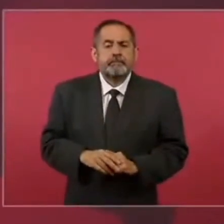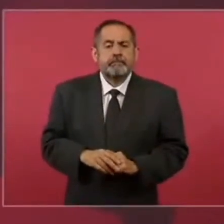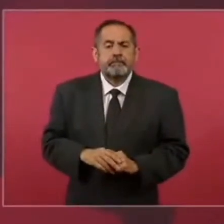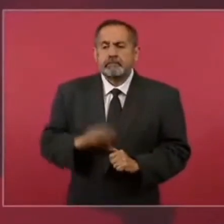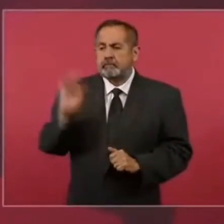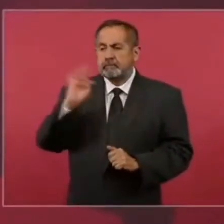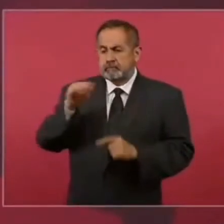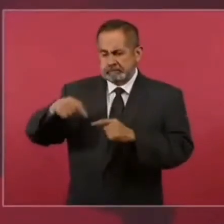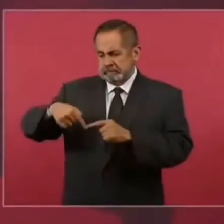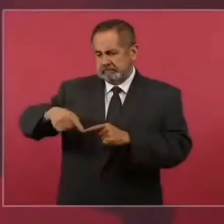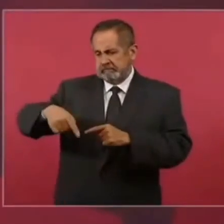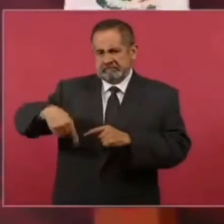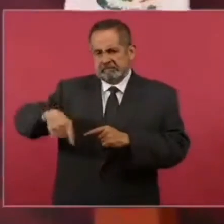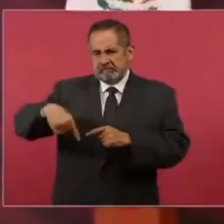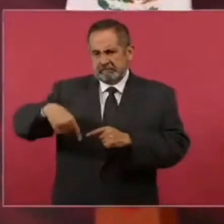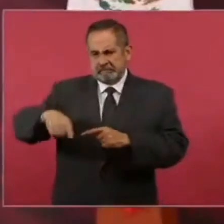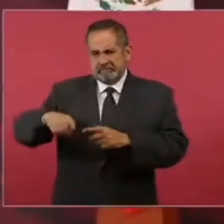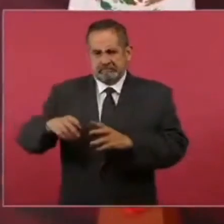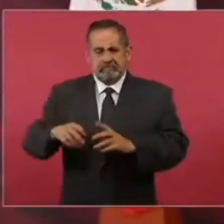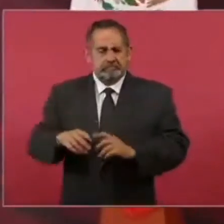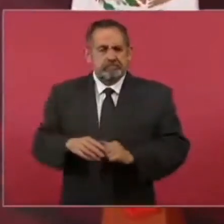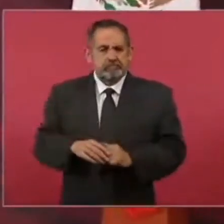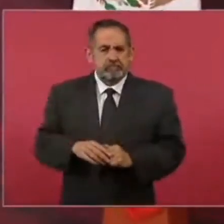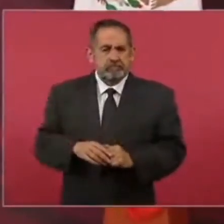en estos días